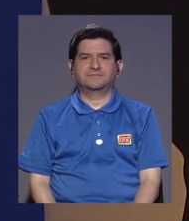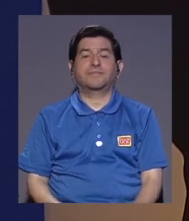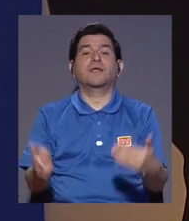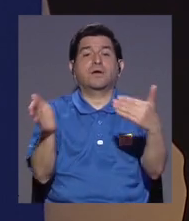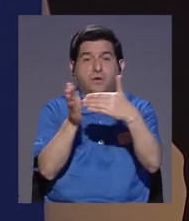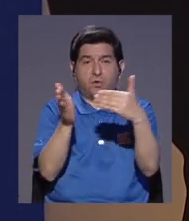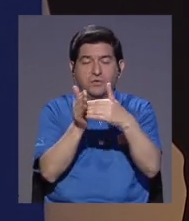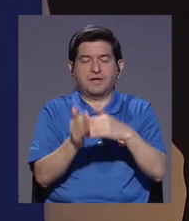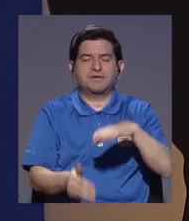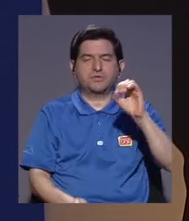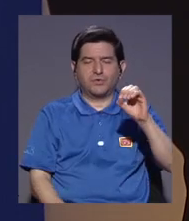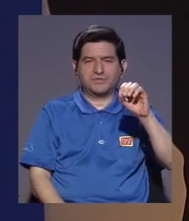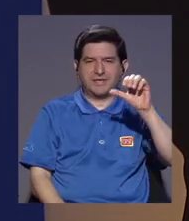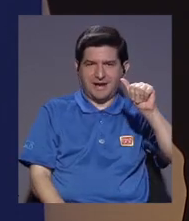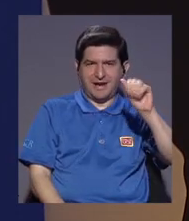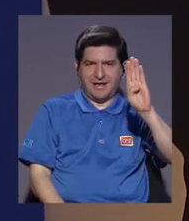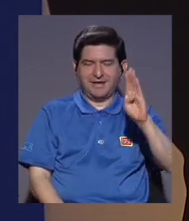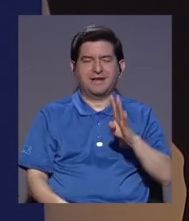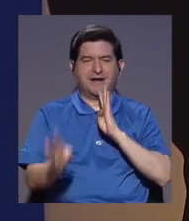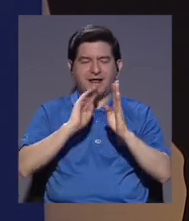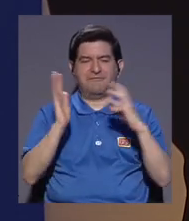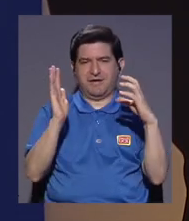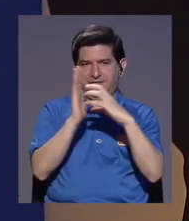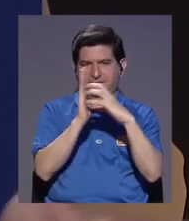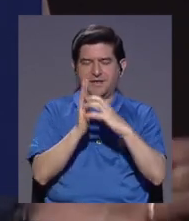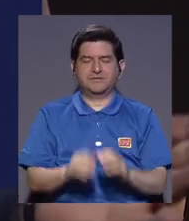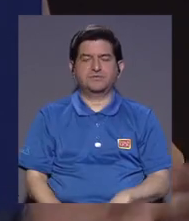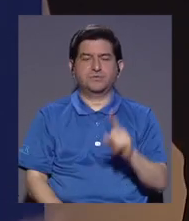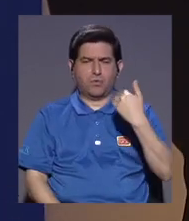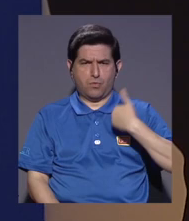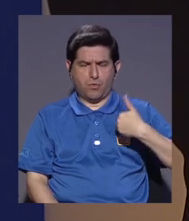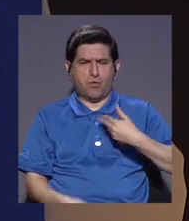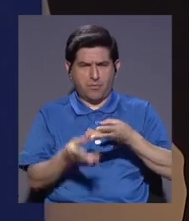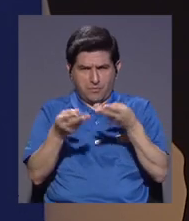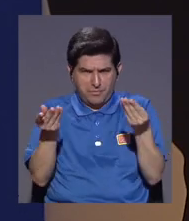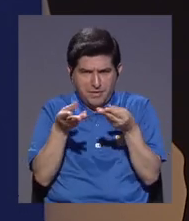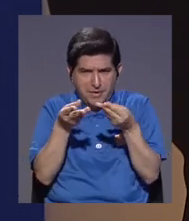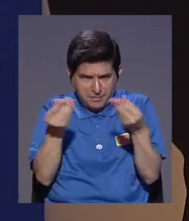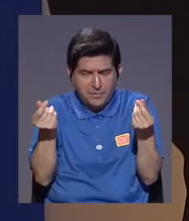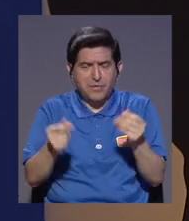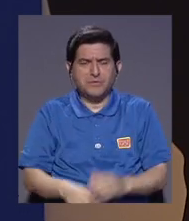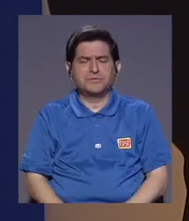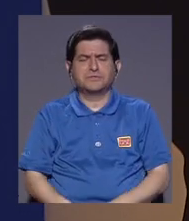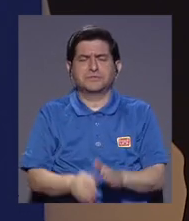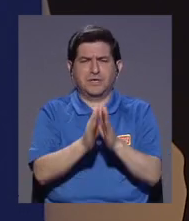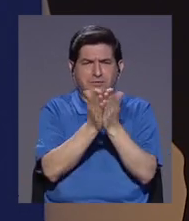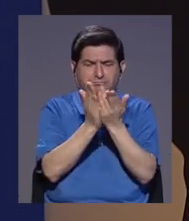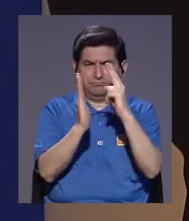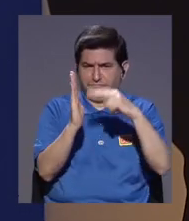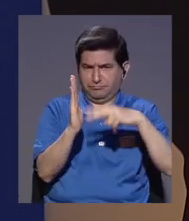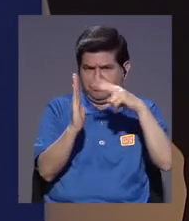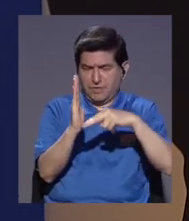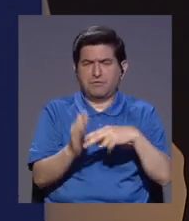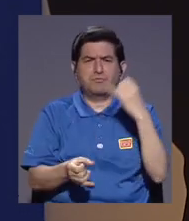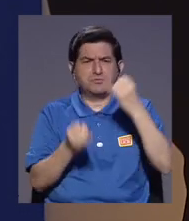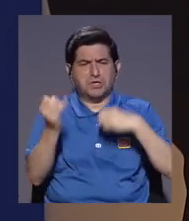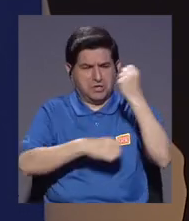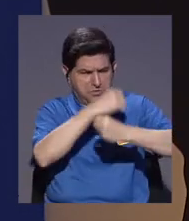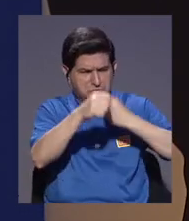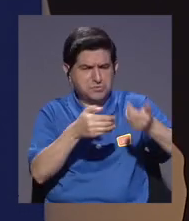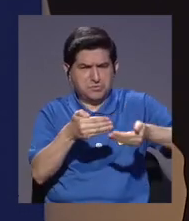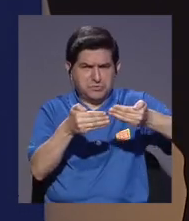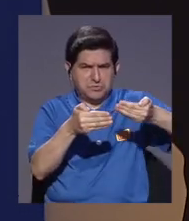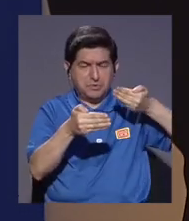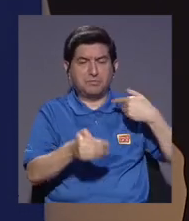estamos de regreso cuando vamos a cargar bulgarelli hablando de su texto un hombre que produce tremendamente literatura en los